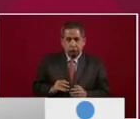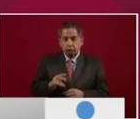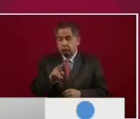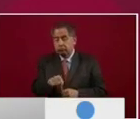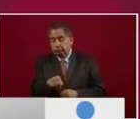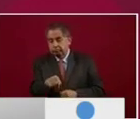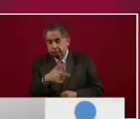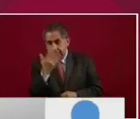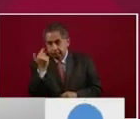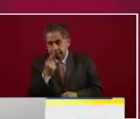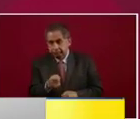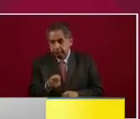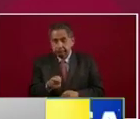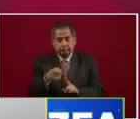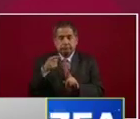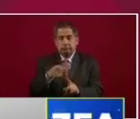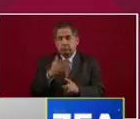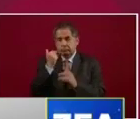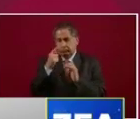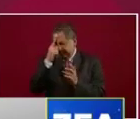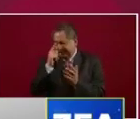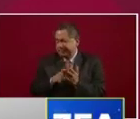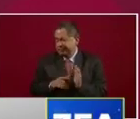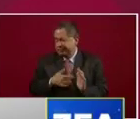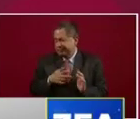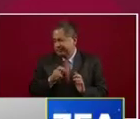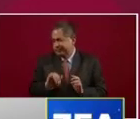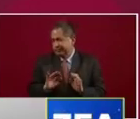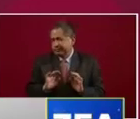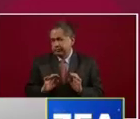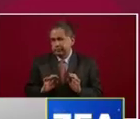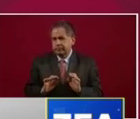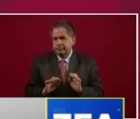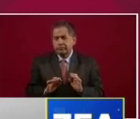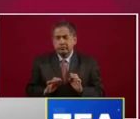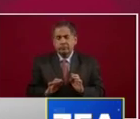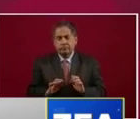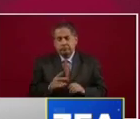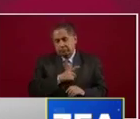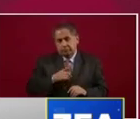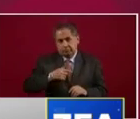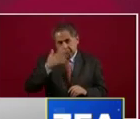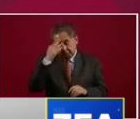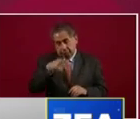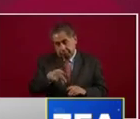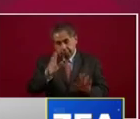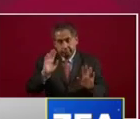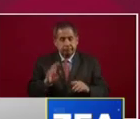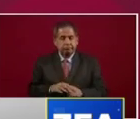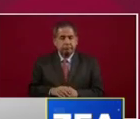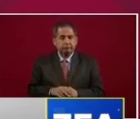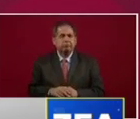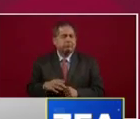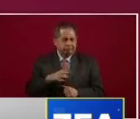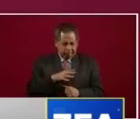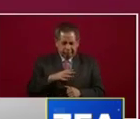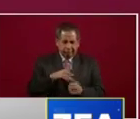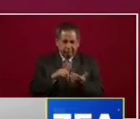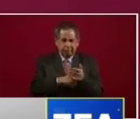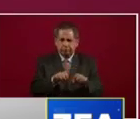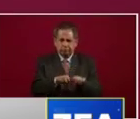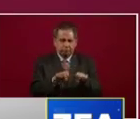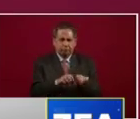cometió un delito por apoyar su liberación puede proceder legalmente sin embargo dijo que por encima de las leyes está la vida